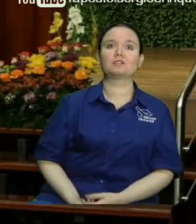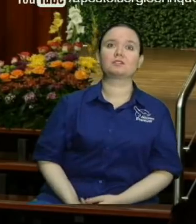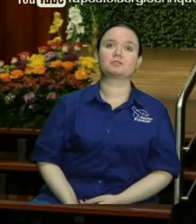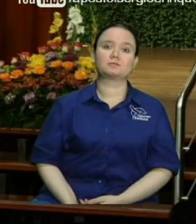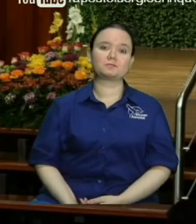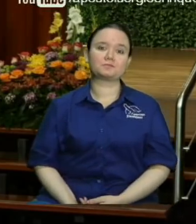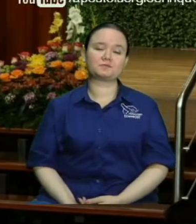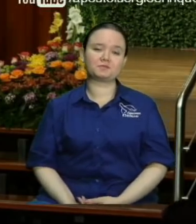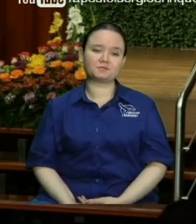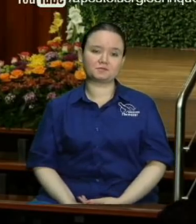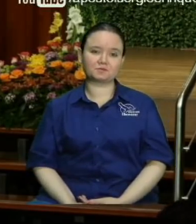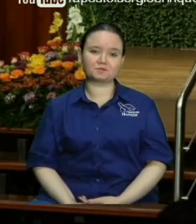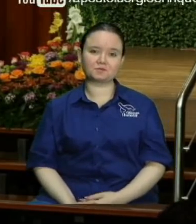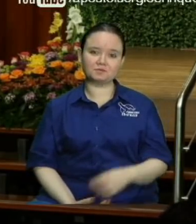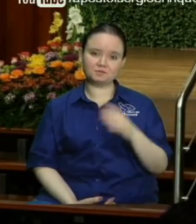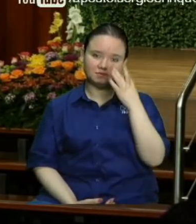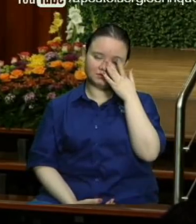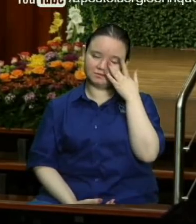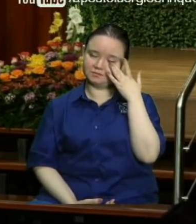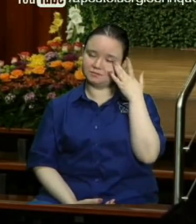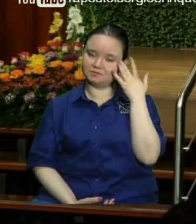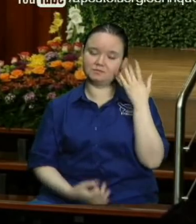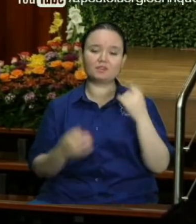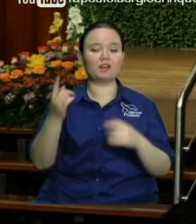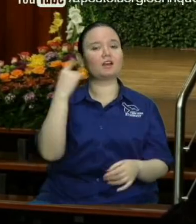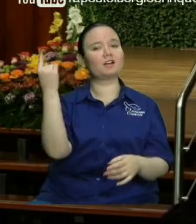vuelto? Bah, tal vez ya aprendieron, ¿verdad?